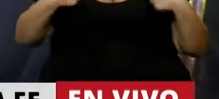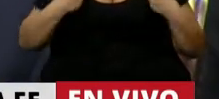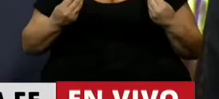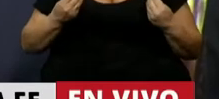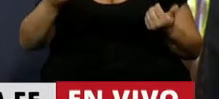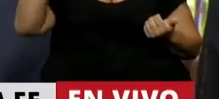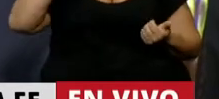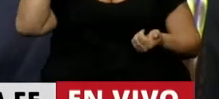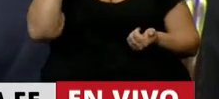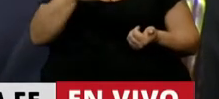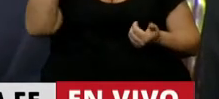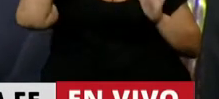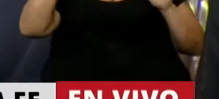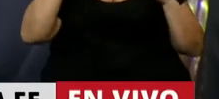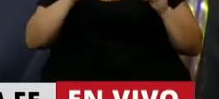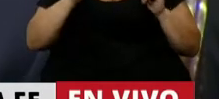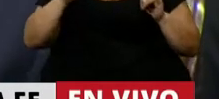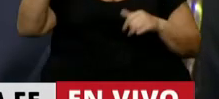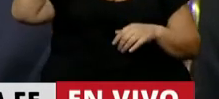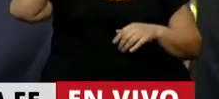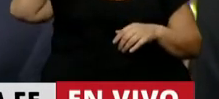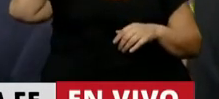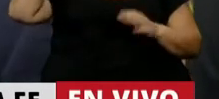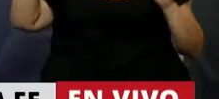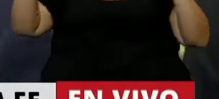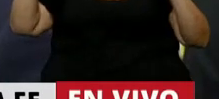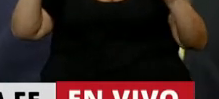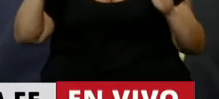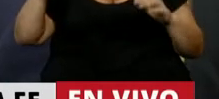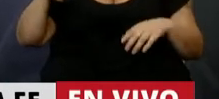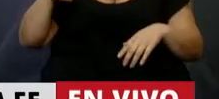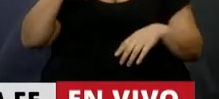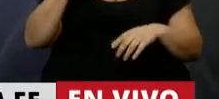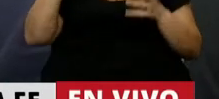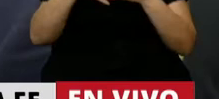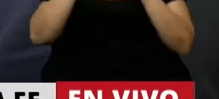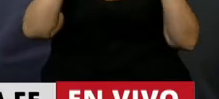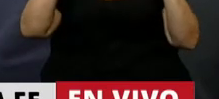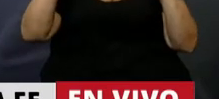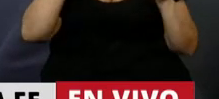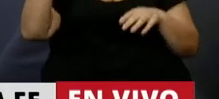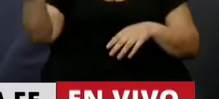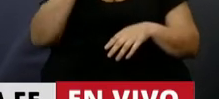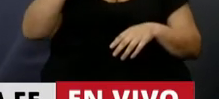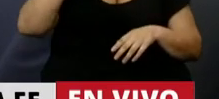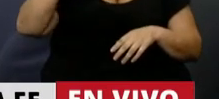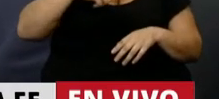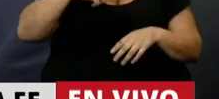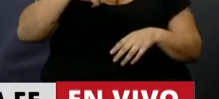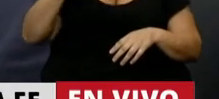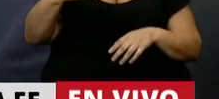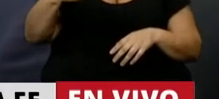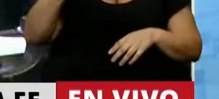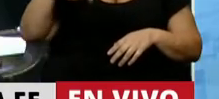se opuso siendo muy joven en la década de los 90, cuando en nombre del peronismo se privatizaba la